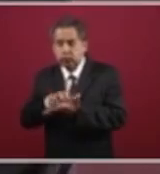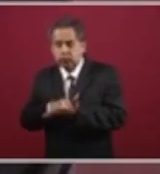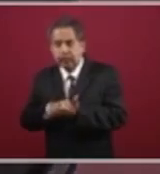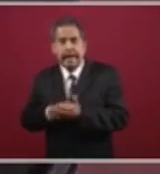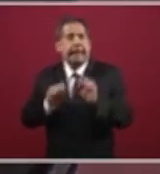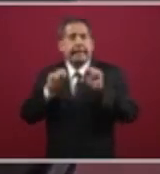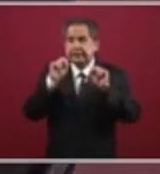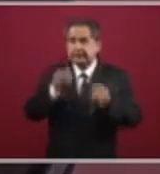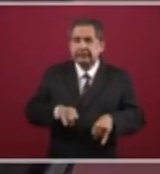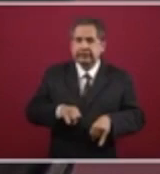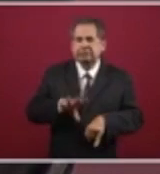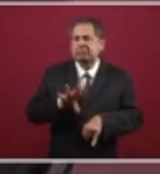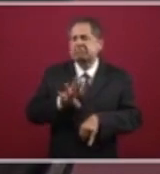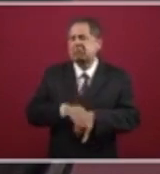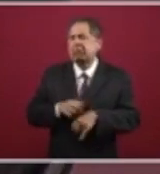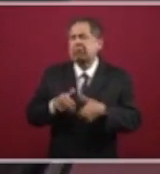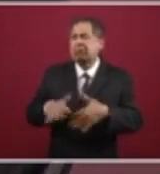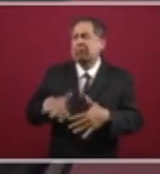Hay muchas otras